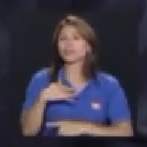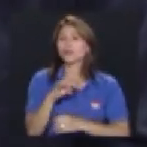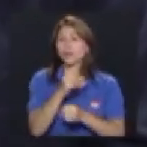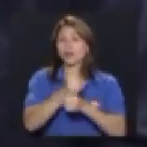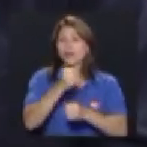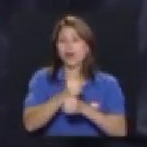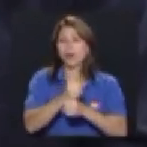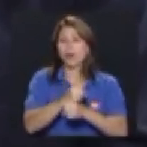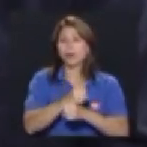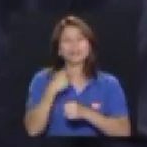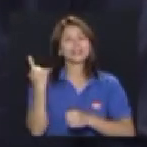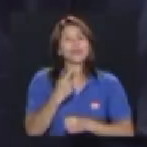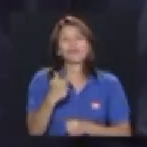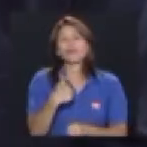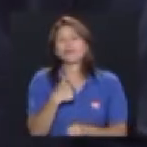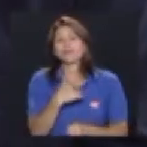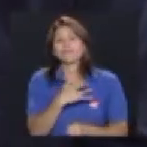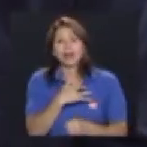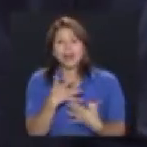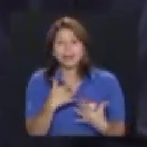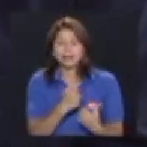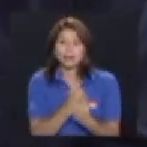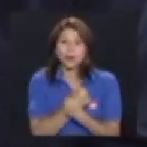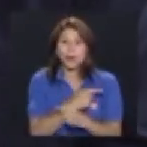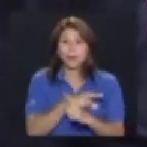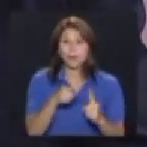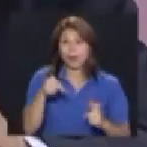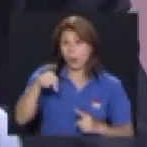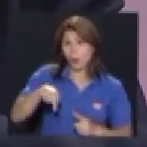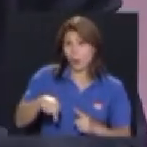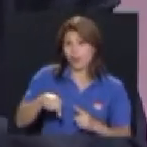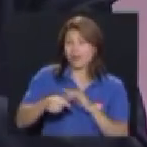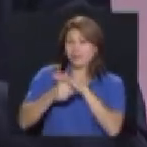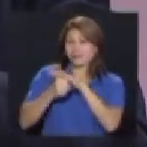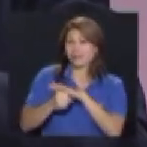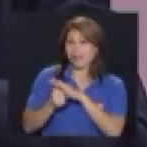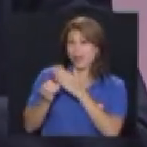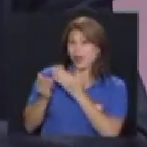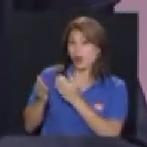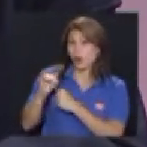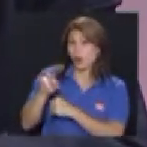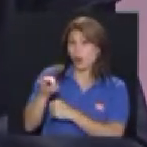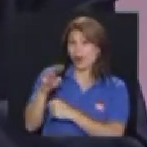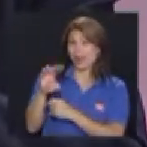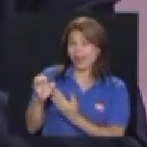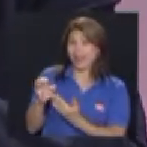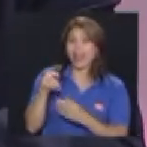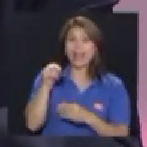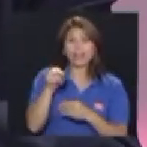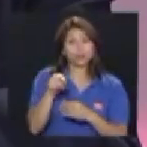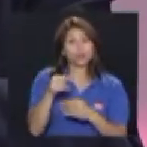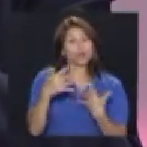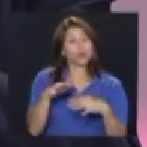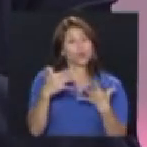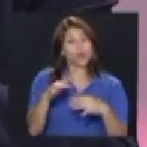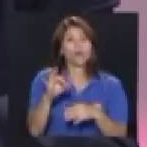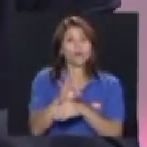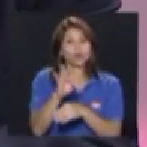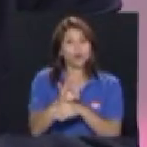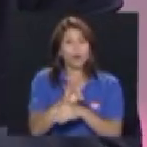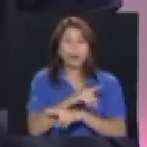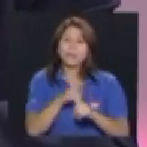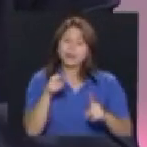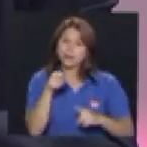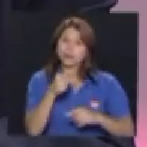a Jorge. Esa maquinaria es algo tremendo porque funciona. Son procedimientos, usted tiene